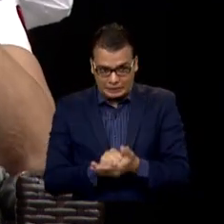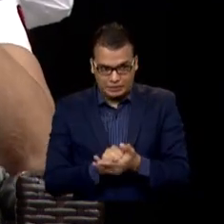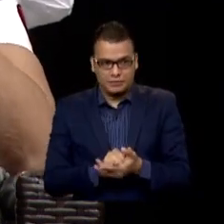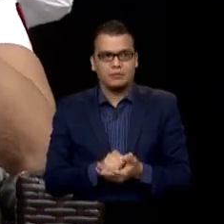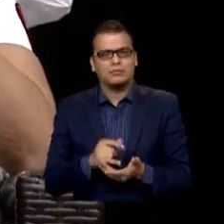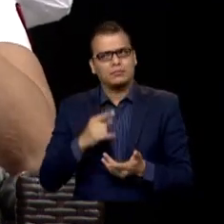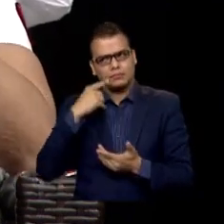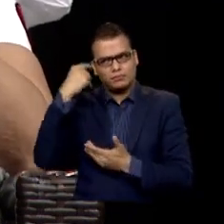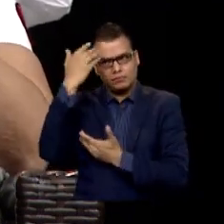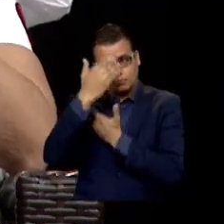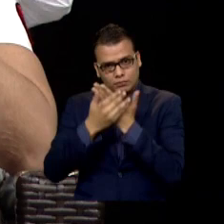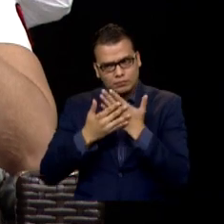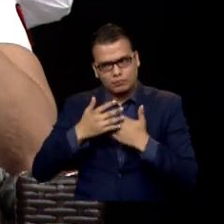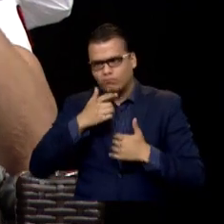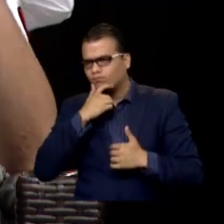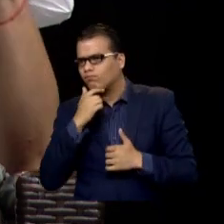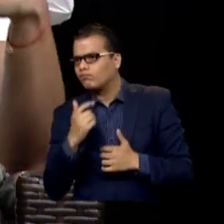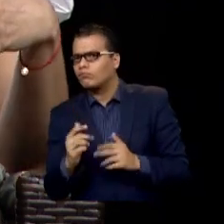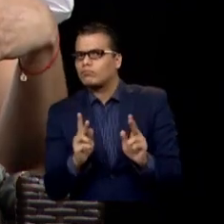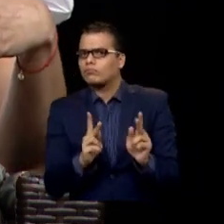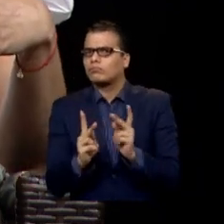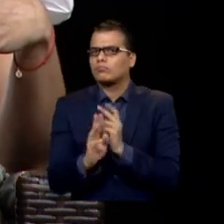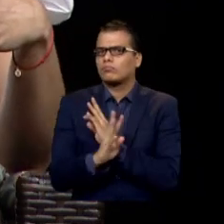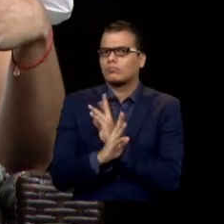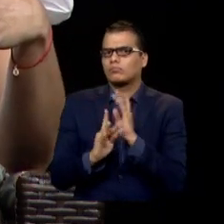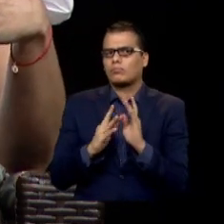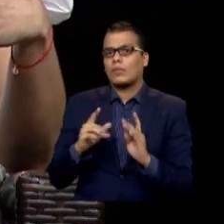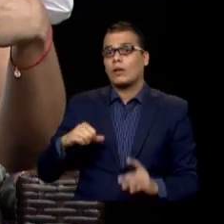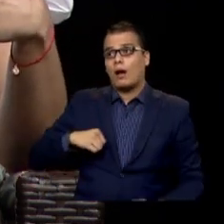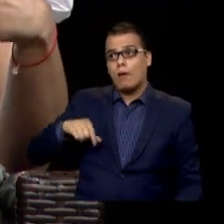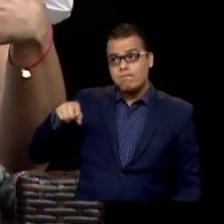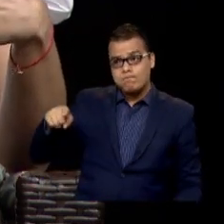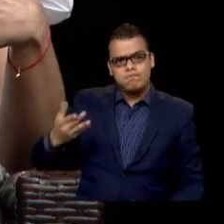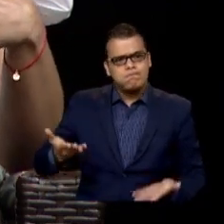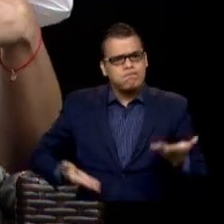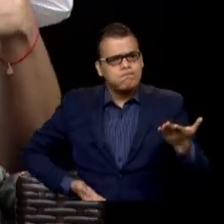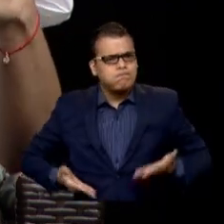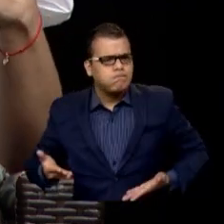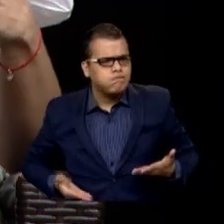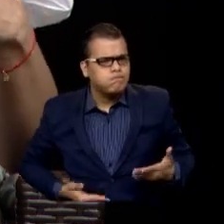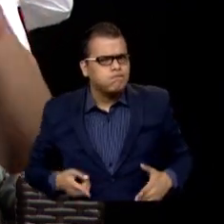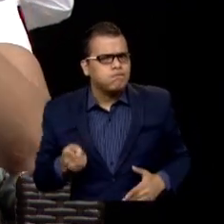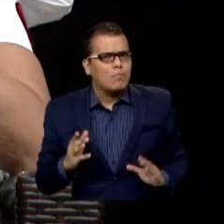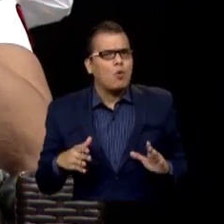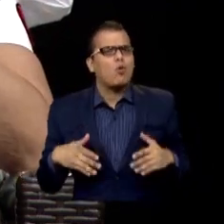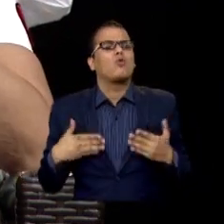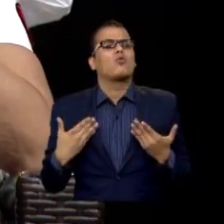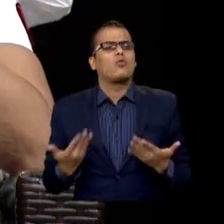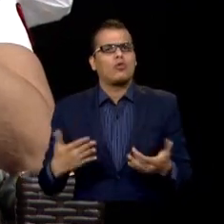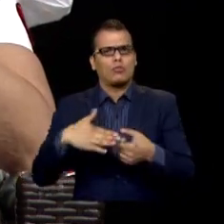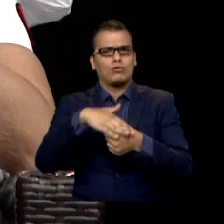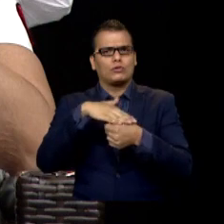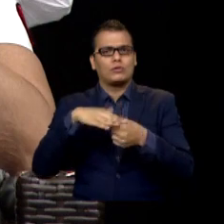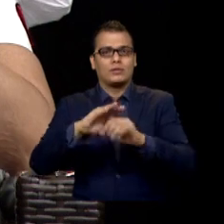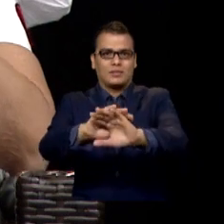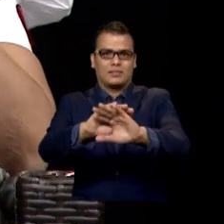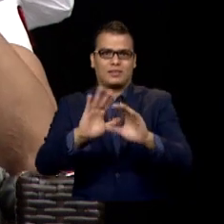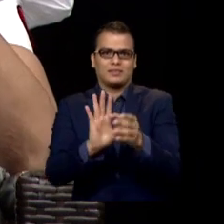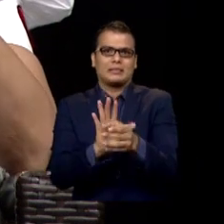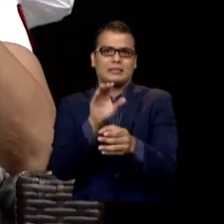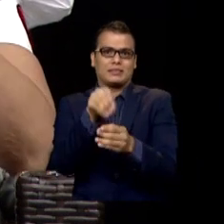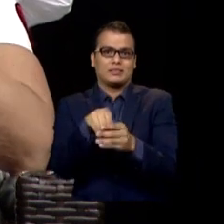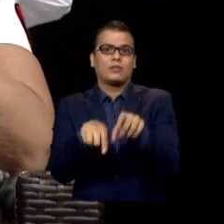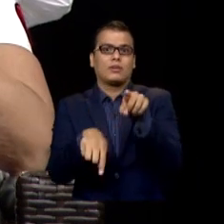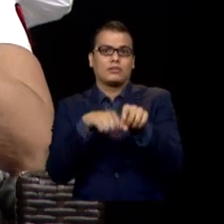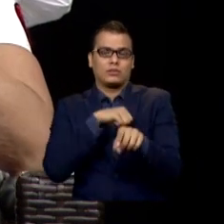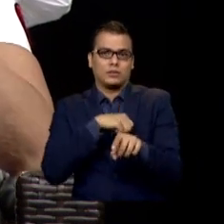unidad residencial, estudiar un poco cómo se mueve, si hay tienda, ya esa tienda que hay allí, que funciona generalmente en las unidades,